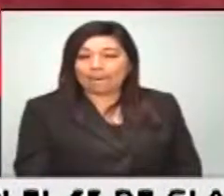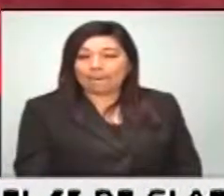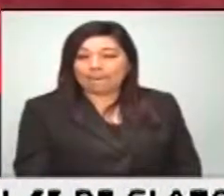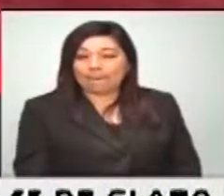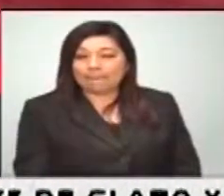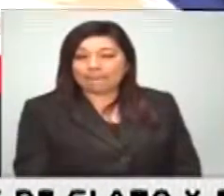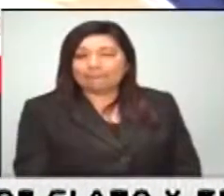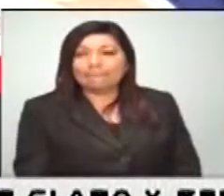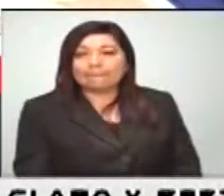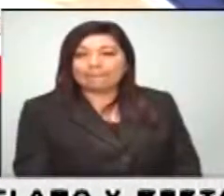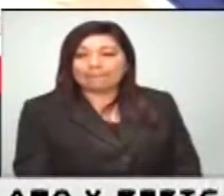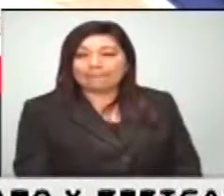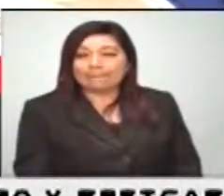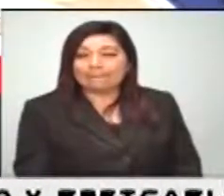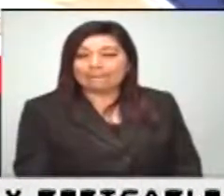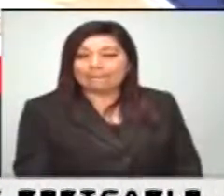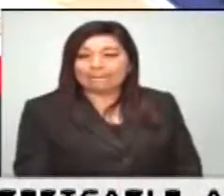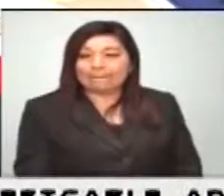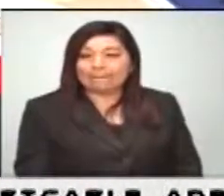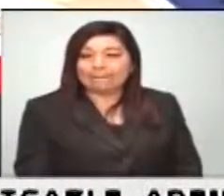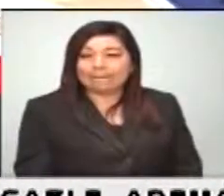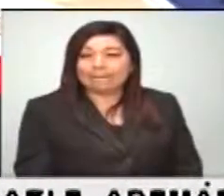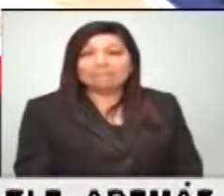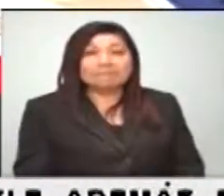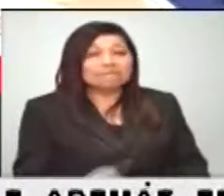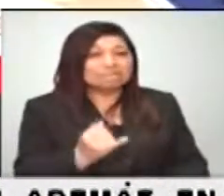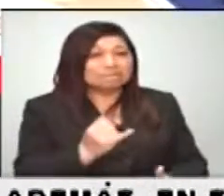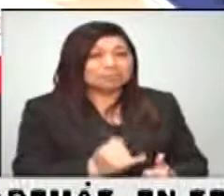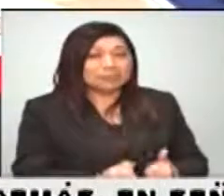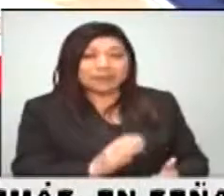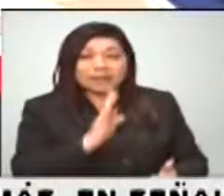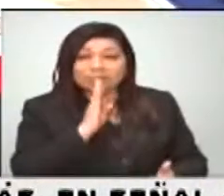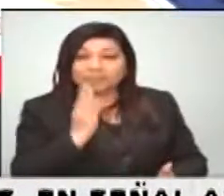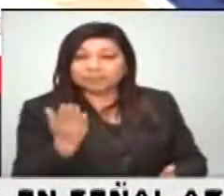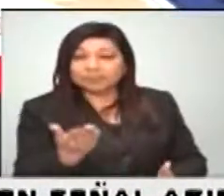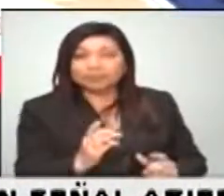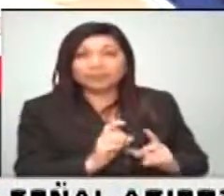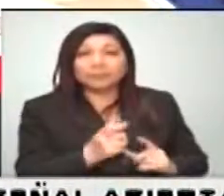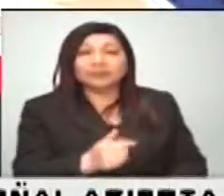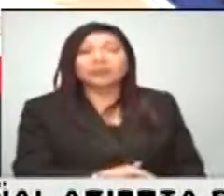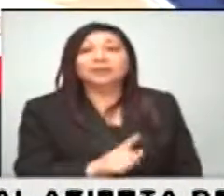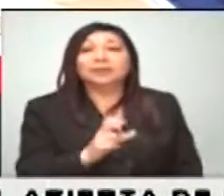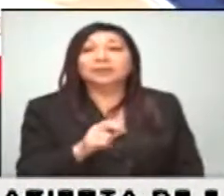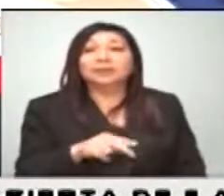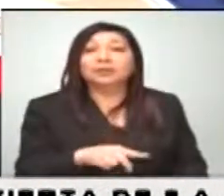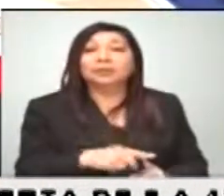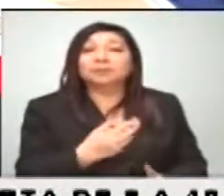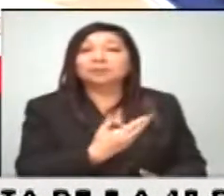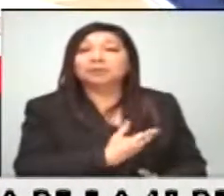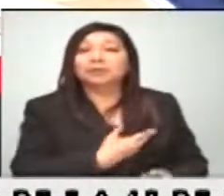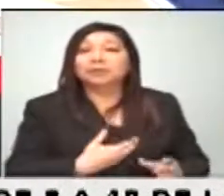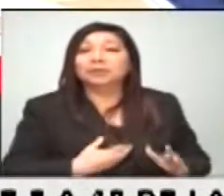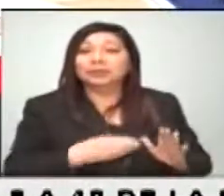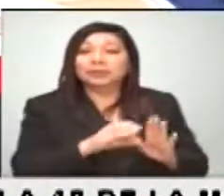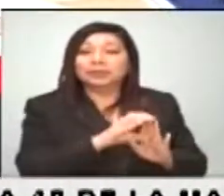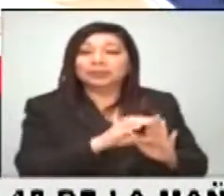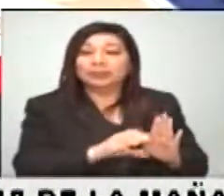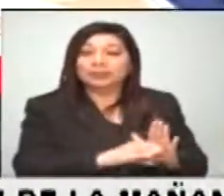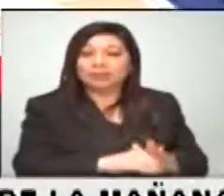Muchas gracias, señor congresista Eresi. Habiendo concluido el rol de la vez, tiene la palabra la congresista Letona Pereira, presidenta de la Comisión de